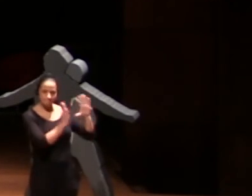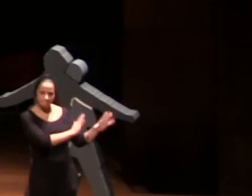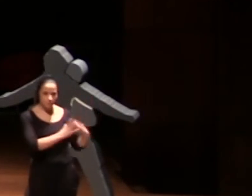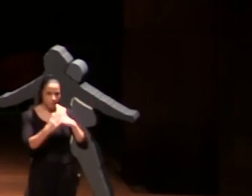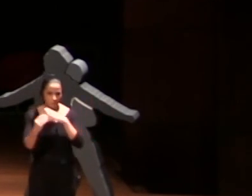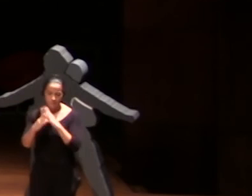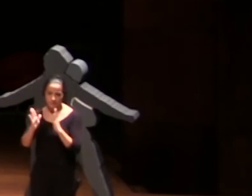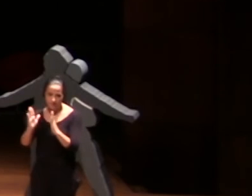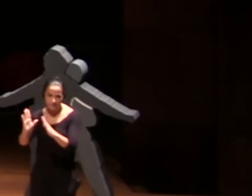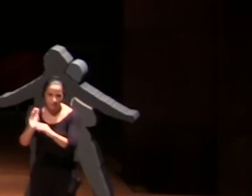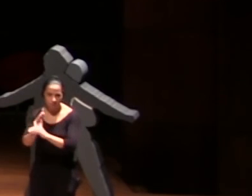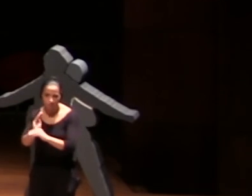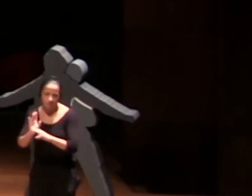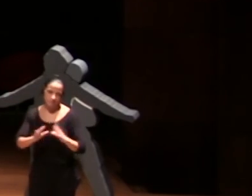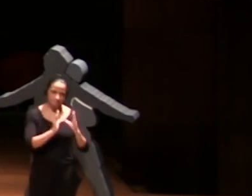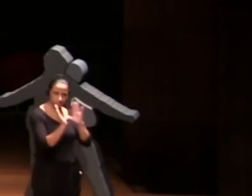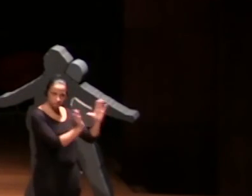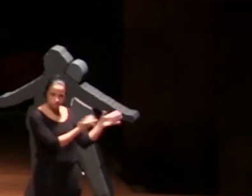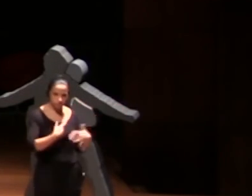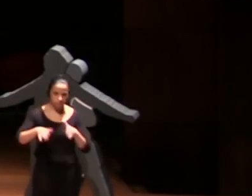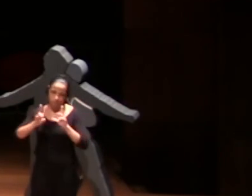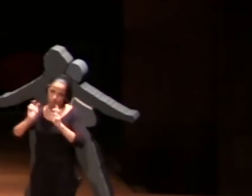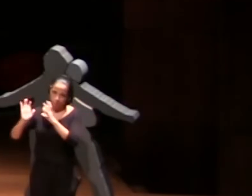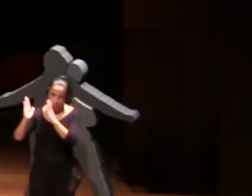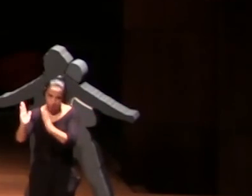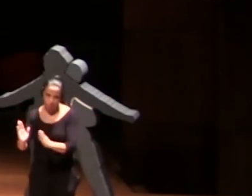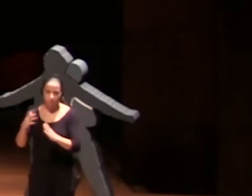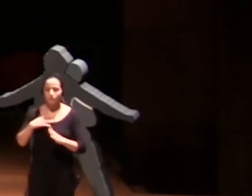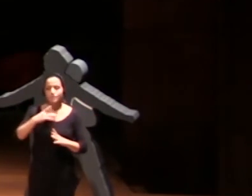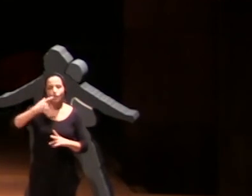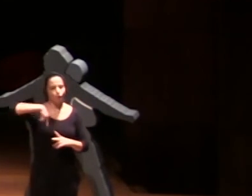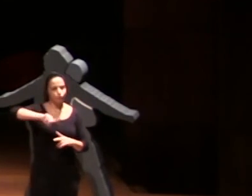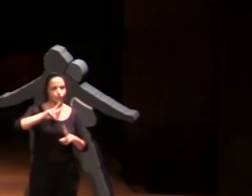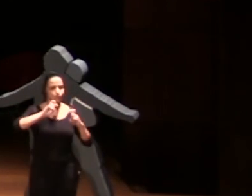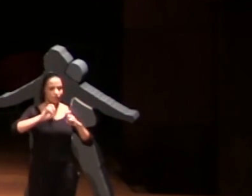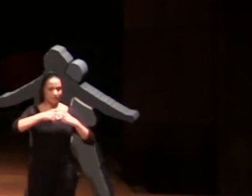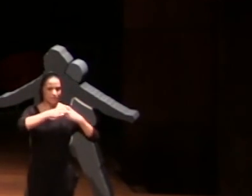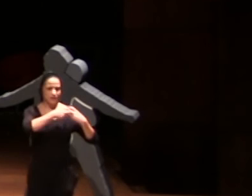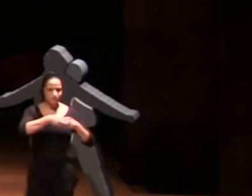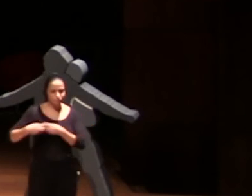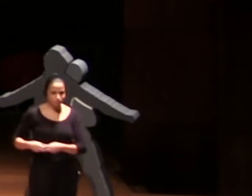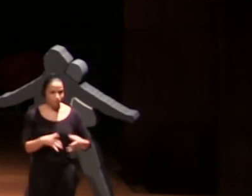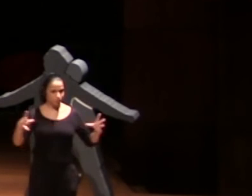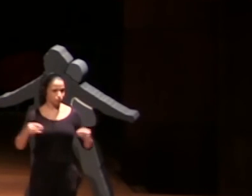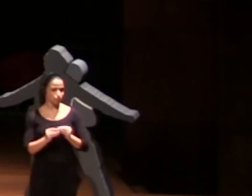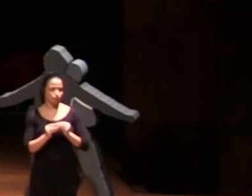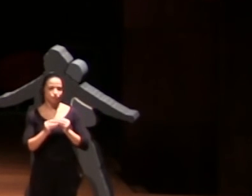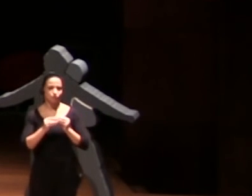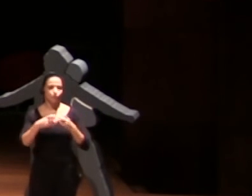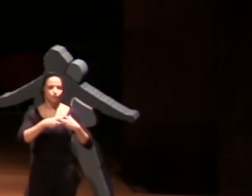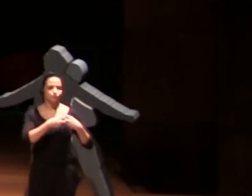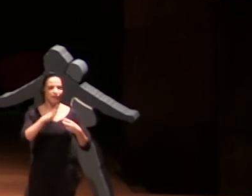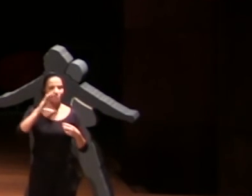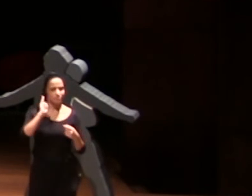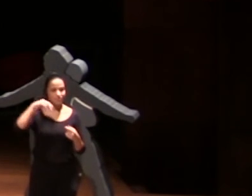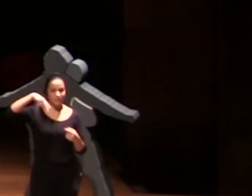tener un ambiente real, ¿no? Aunque hemos aprendido muchísimo sobre la cinemática para identificar nuevos biomarcadores y es el